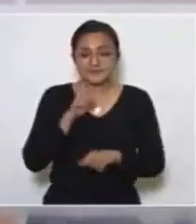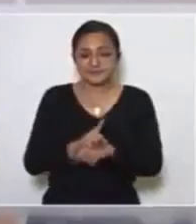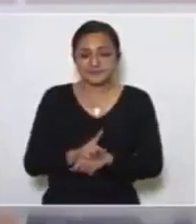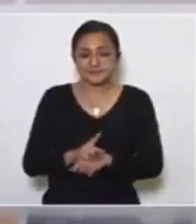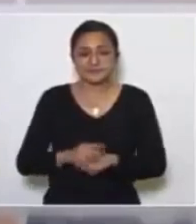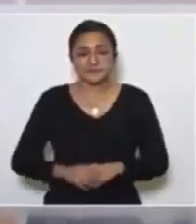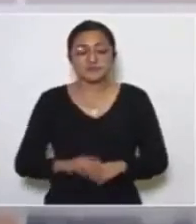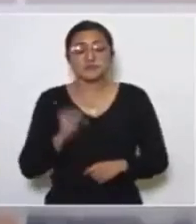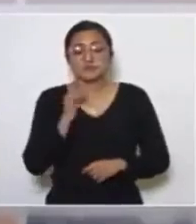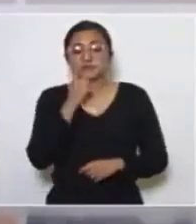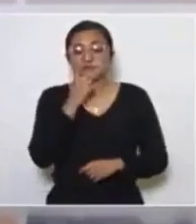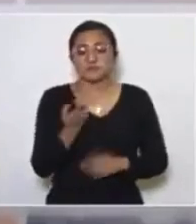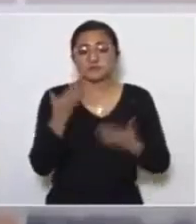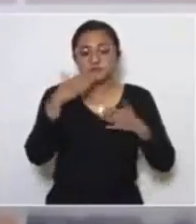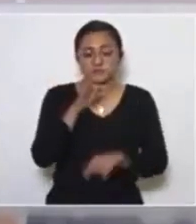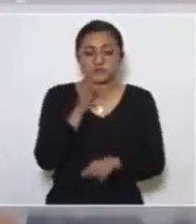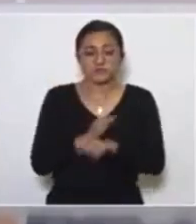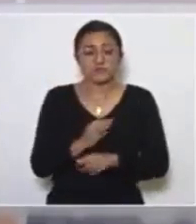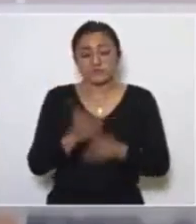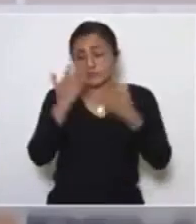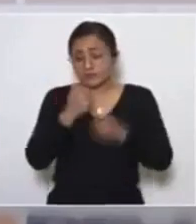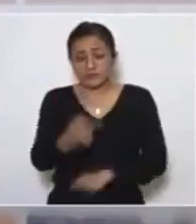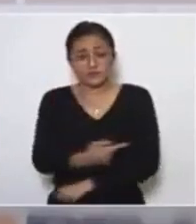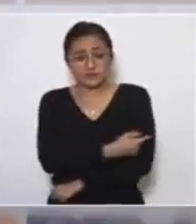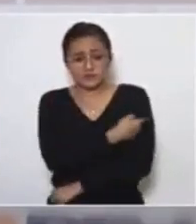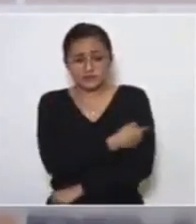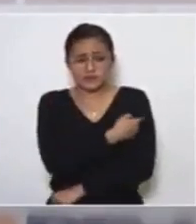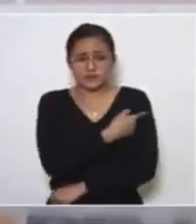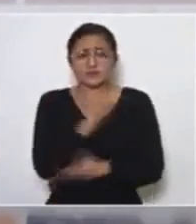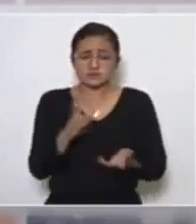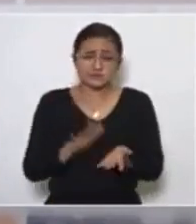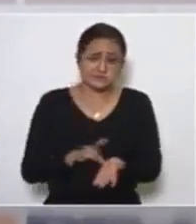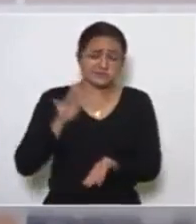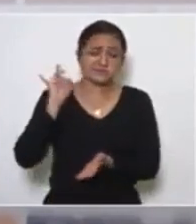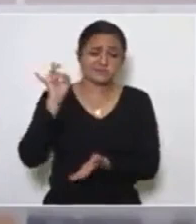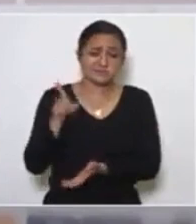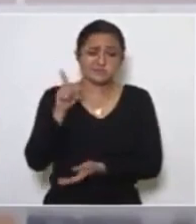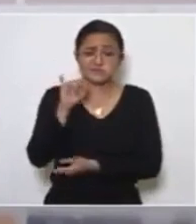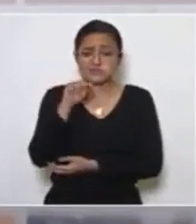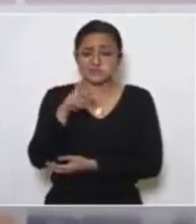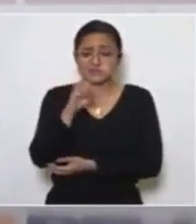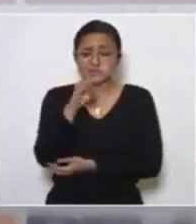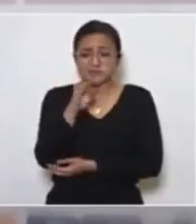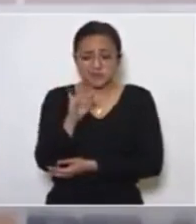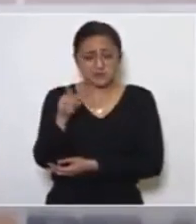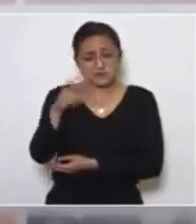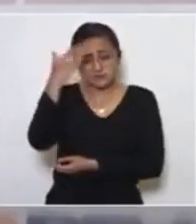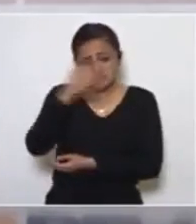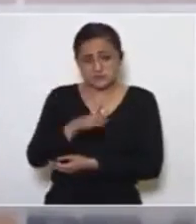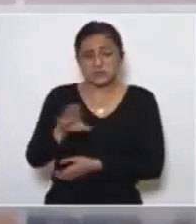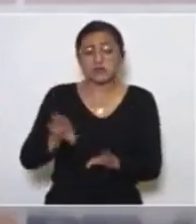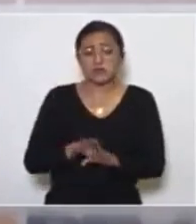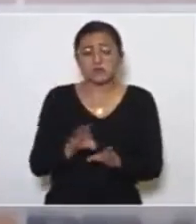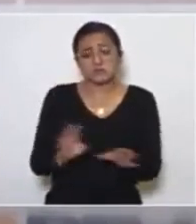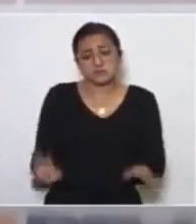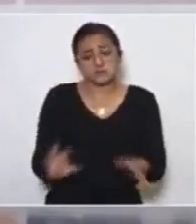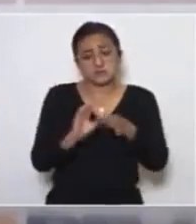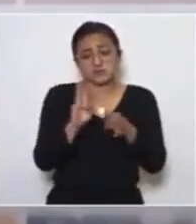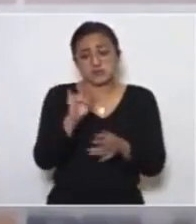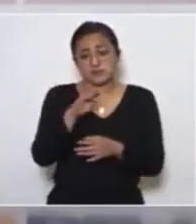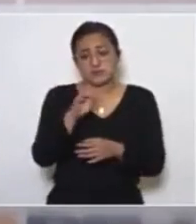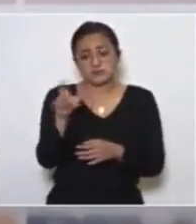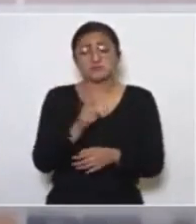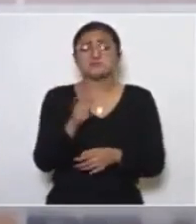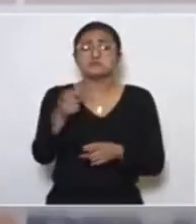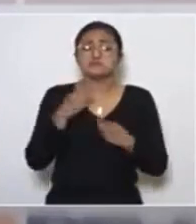y si comentarte sobre el desabasto de las vacunas lo hemos mandado a in xavi obviamente ellos con birmex y la